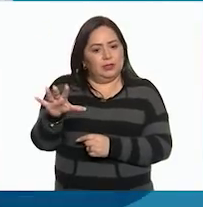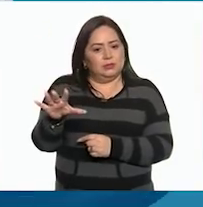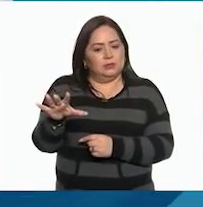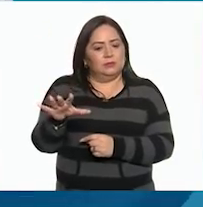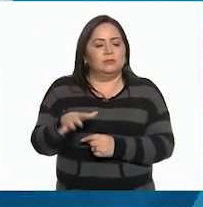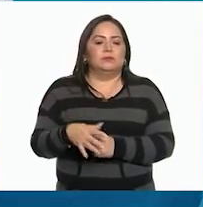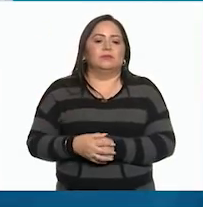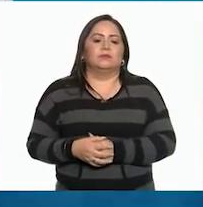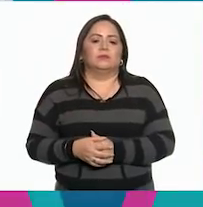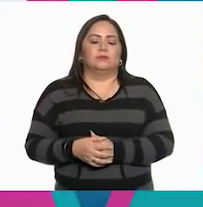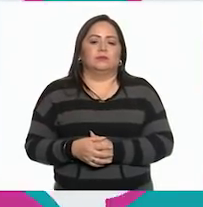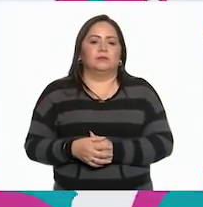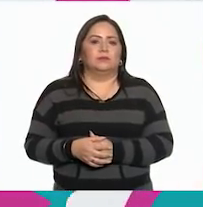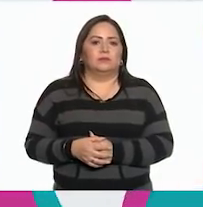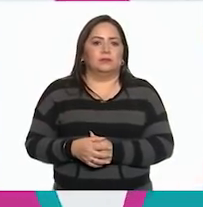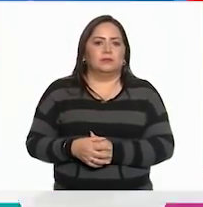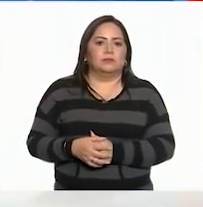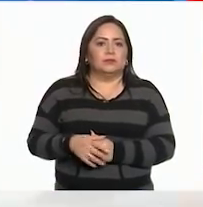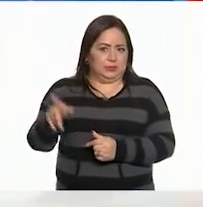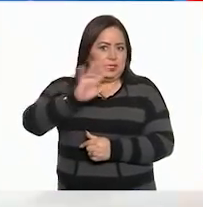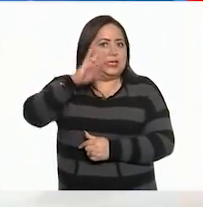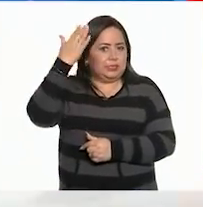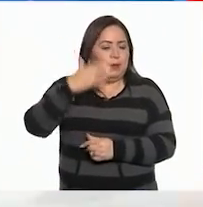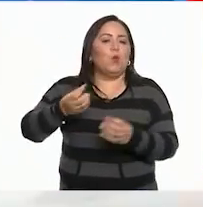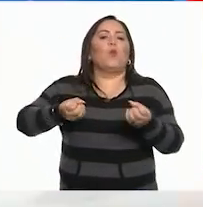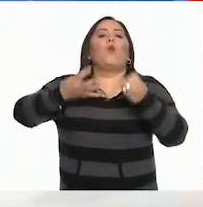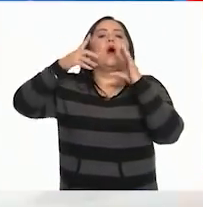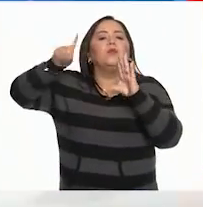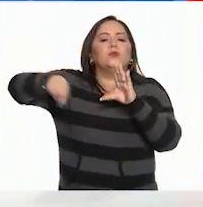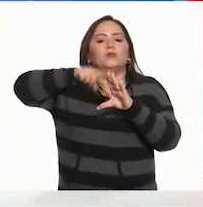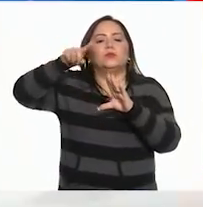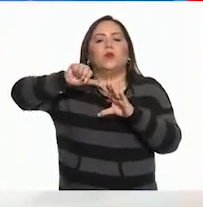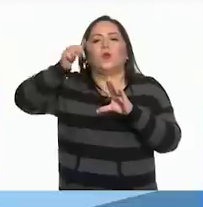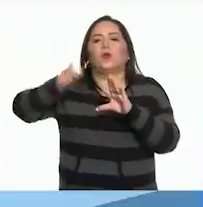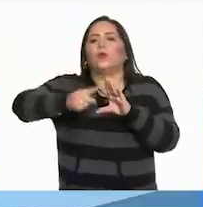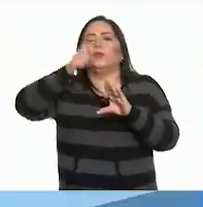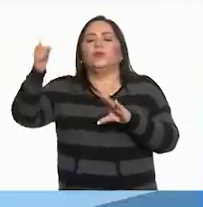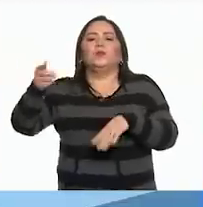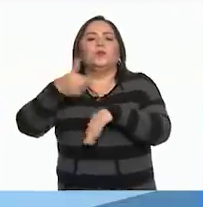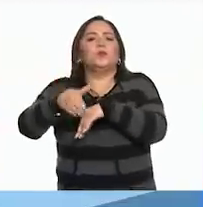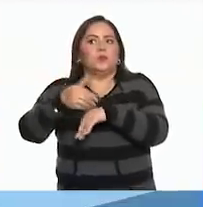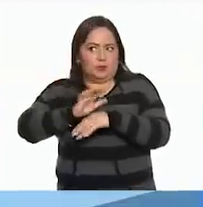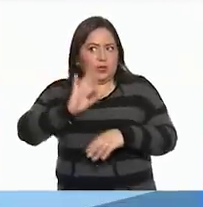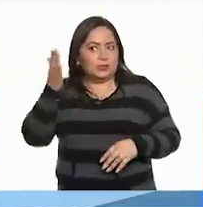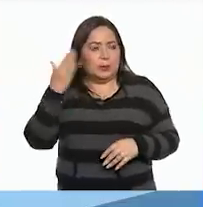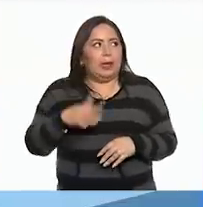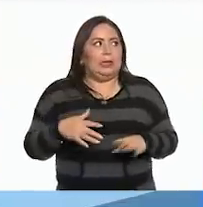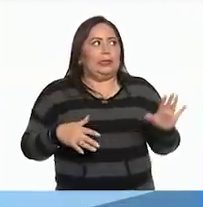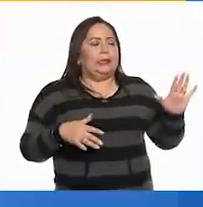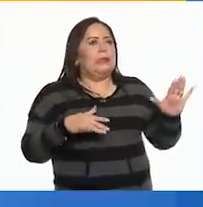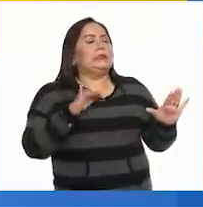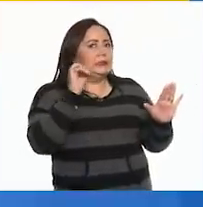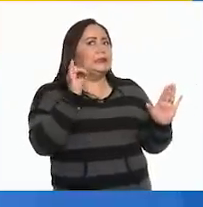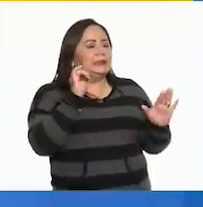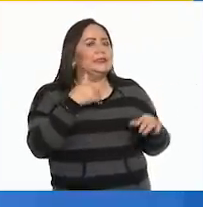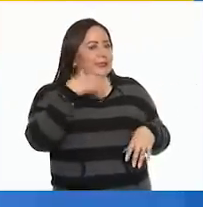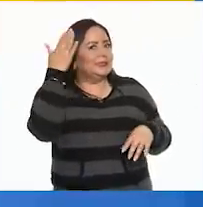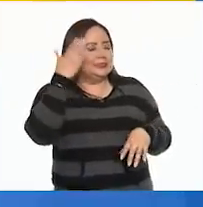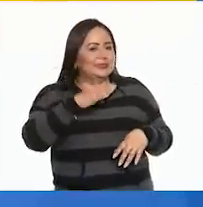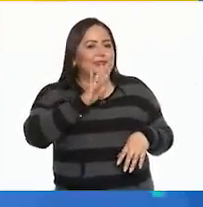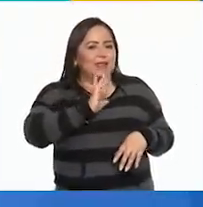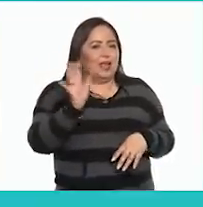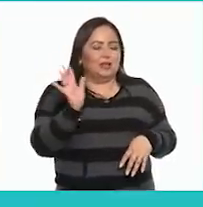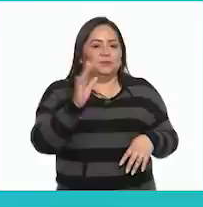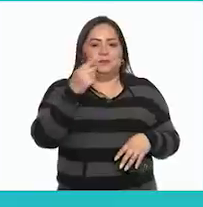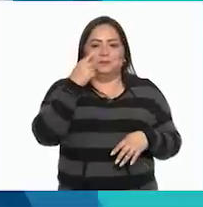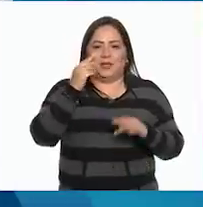10. Creo que ya puedes saber cuántos círculos tendrá la figura 5, ¿verdad? ¡Es cierto! Ya me